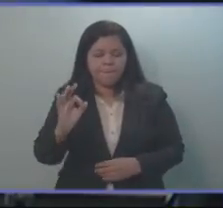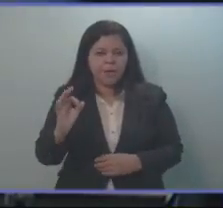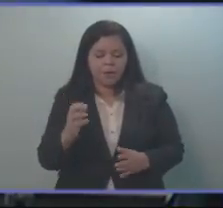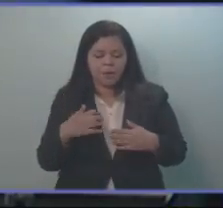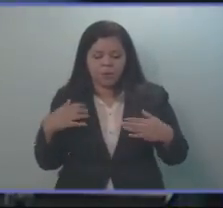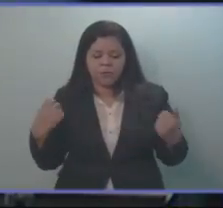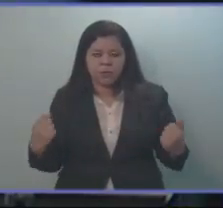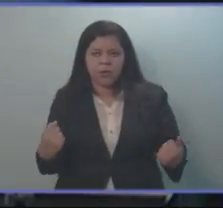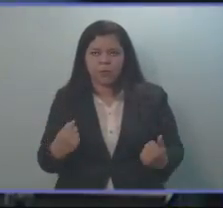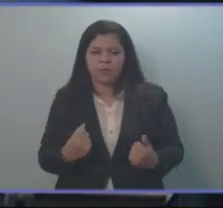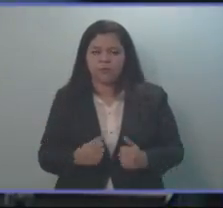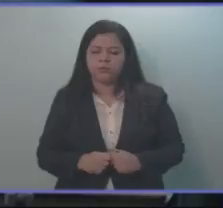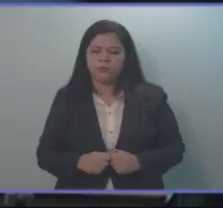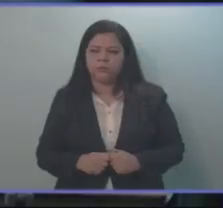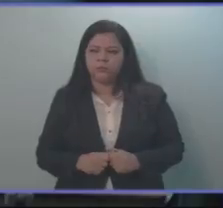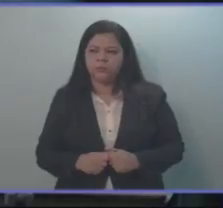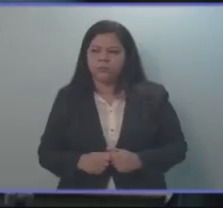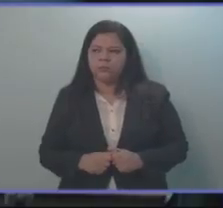salud de la población.